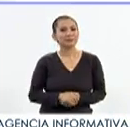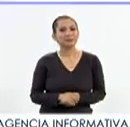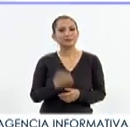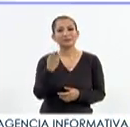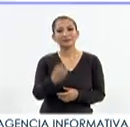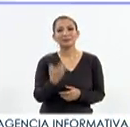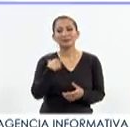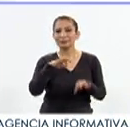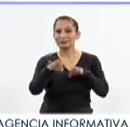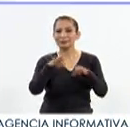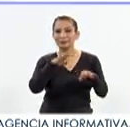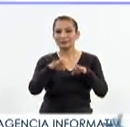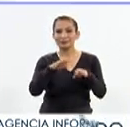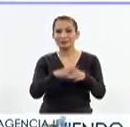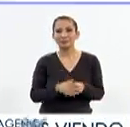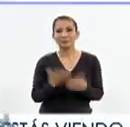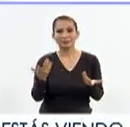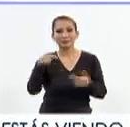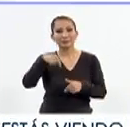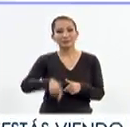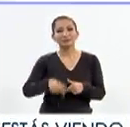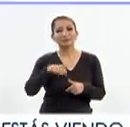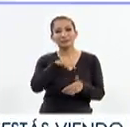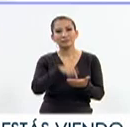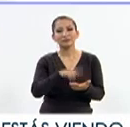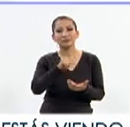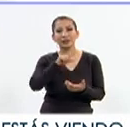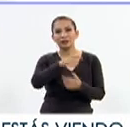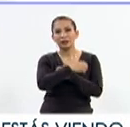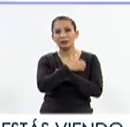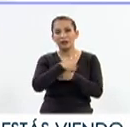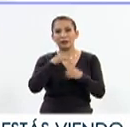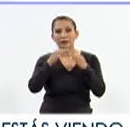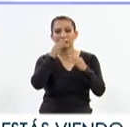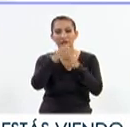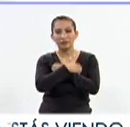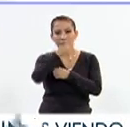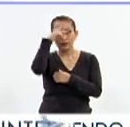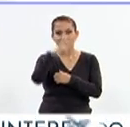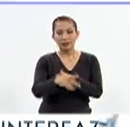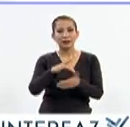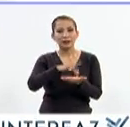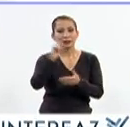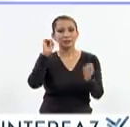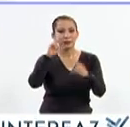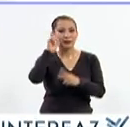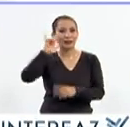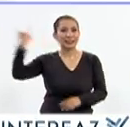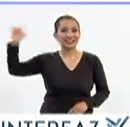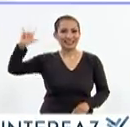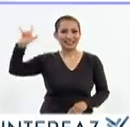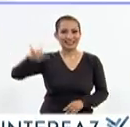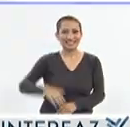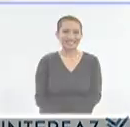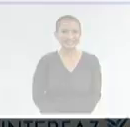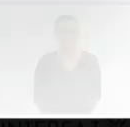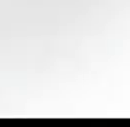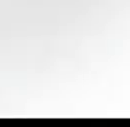Este es un trabajo que se genera desde las instalaciones de Educación Educativa, la Agencia Informativa de Educación de México. Gracias, nos vemos mañana.